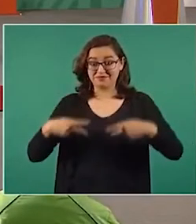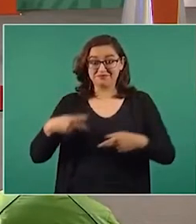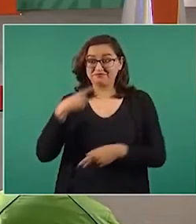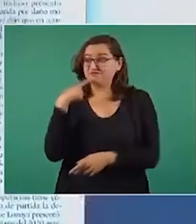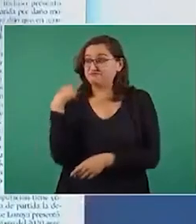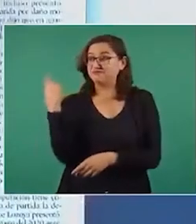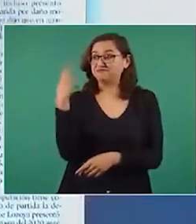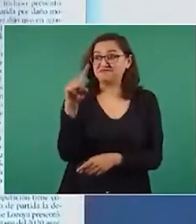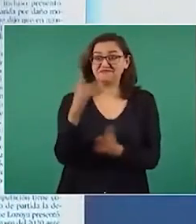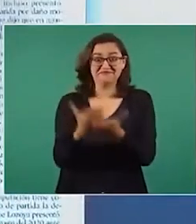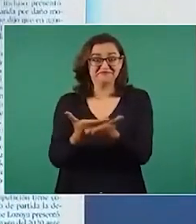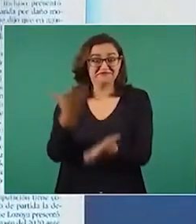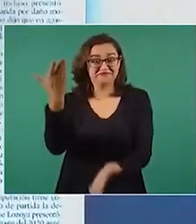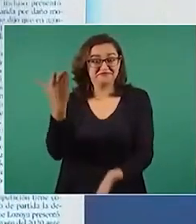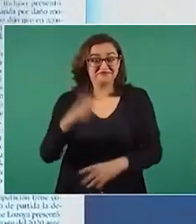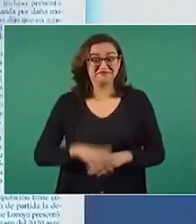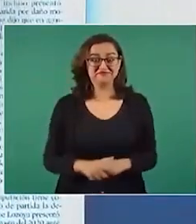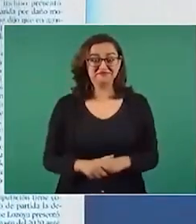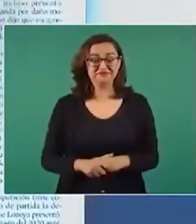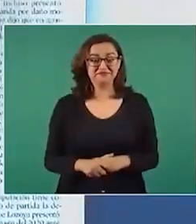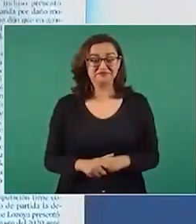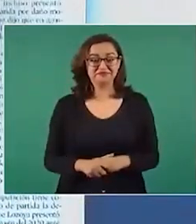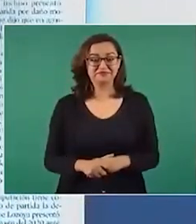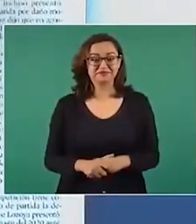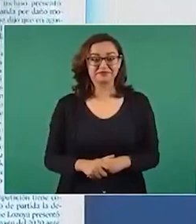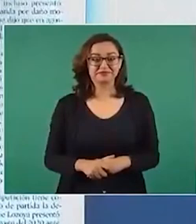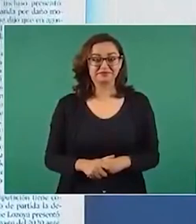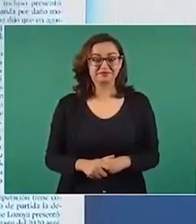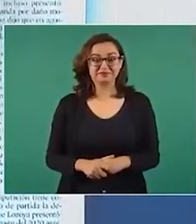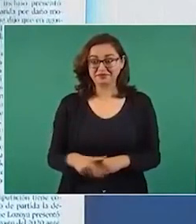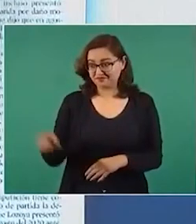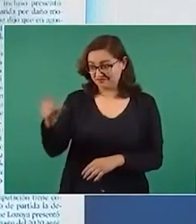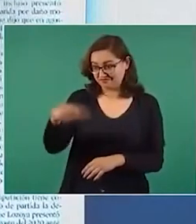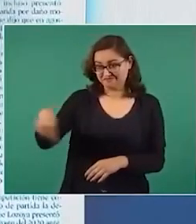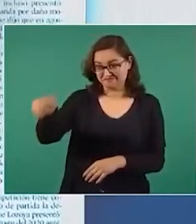Y ahora que lo citan a declarar,